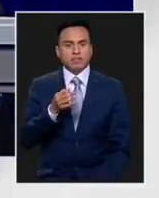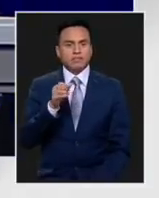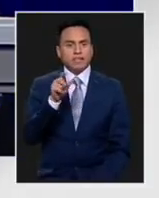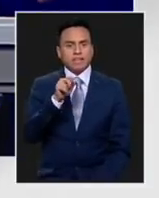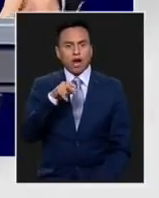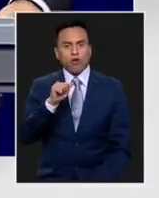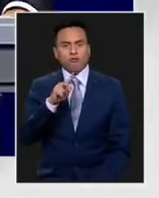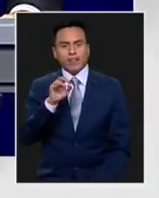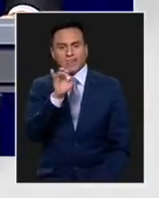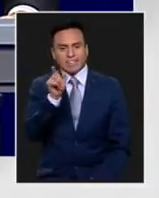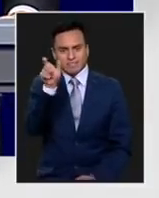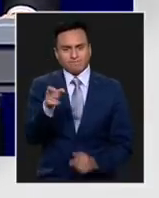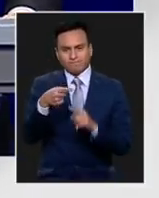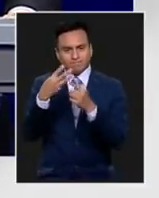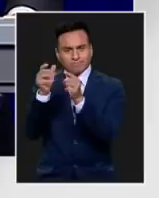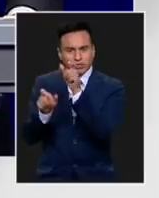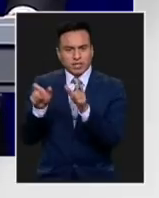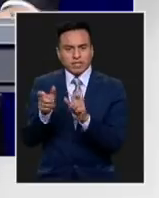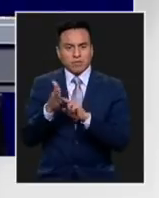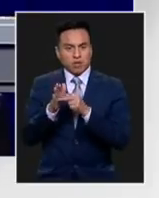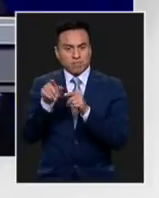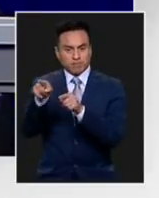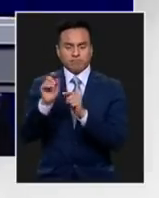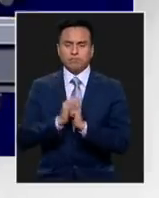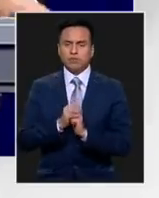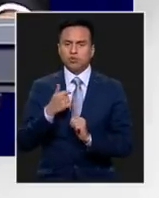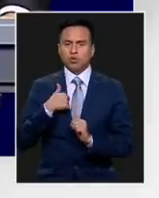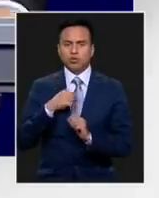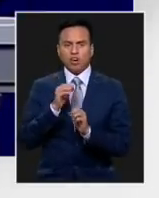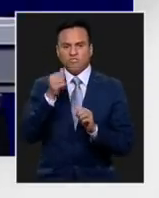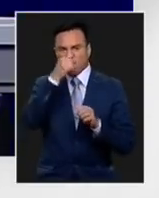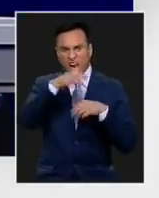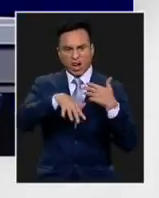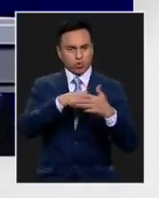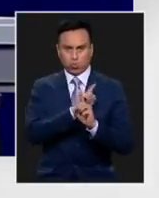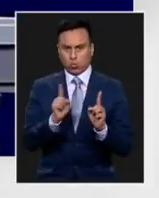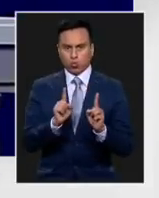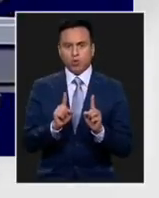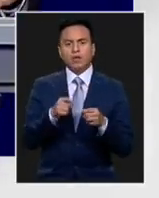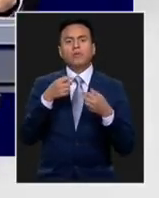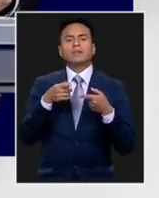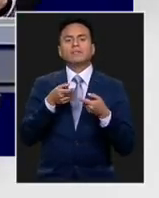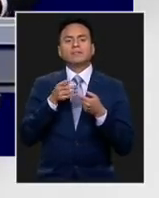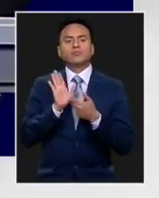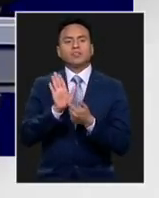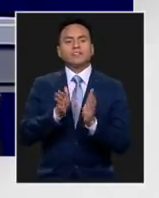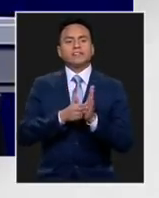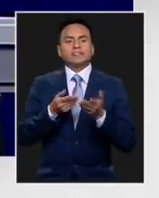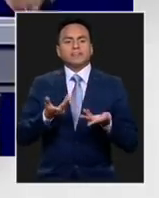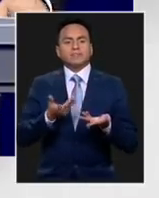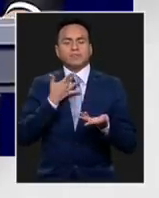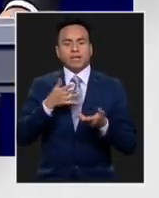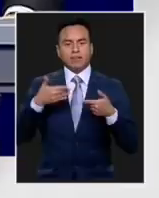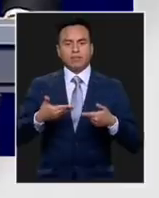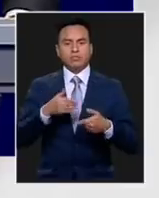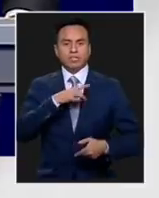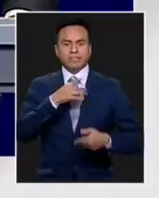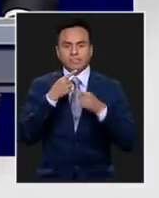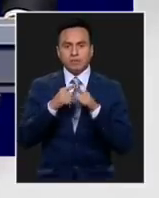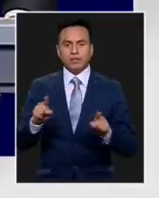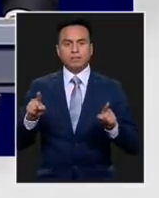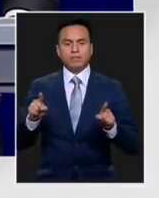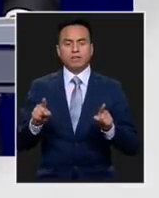Valdés o otras personas los que tienen esos problemas. Yo no he estado en el barro. Yo lo que he querido demostrar en los clientes es que aquí tiene que haber un Chile